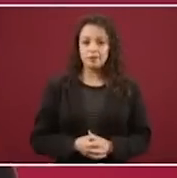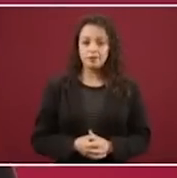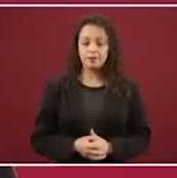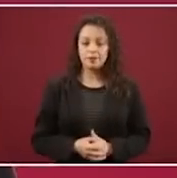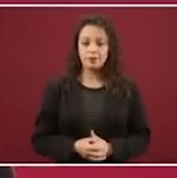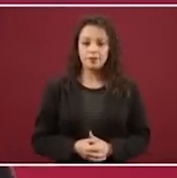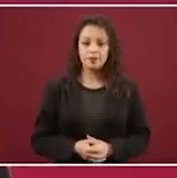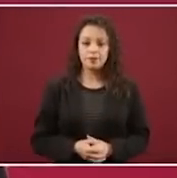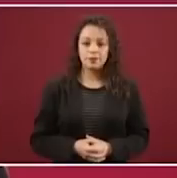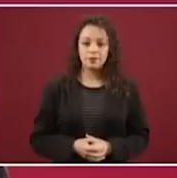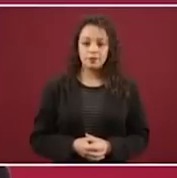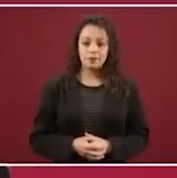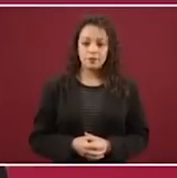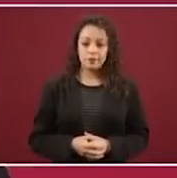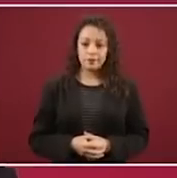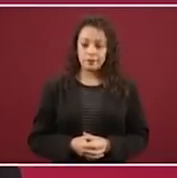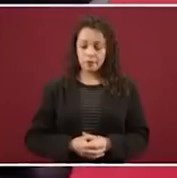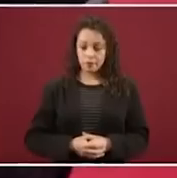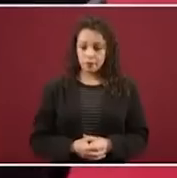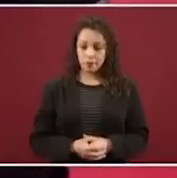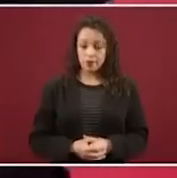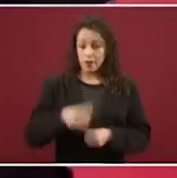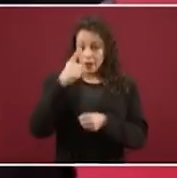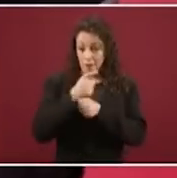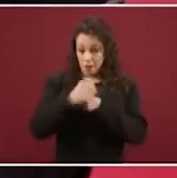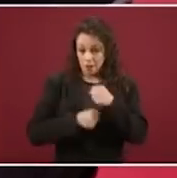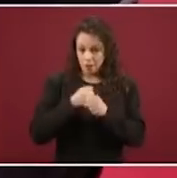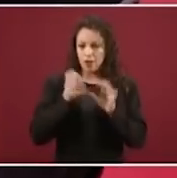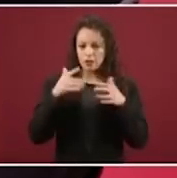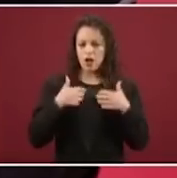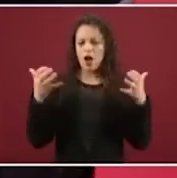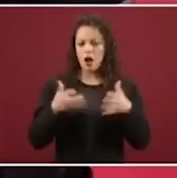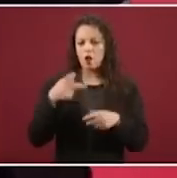hicimos en el primer año lo que correspondía. Entonces, ahora vamos a crecer.